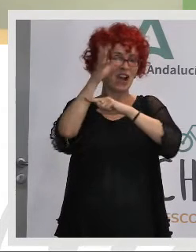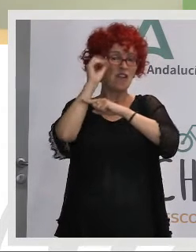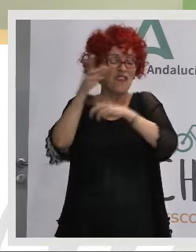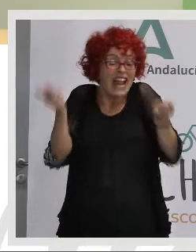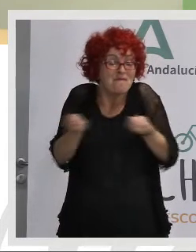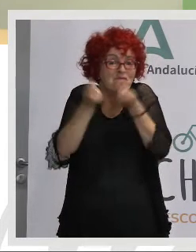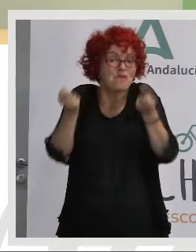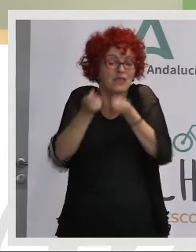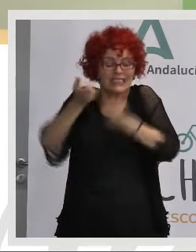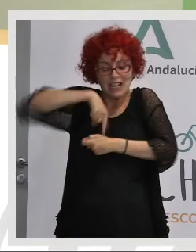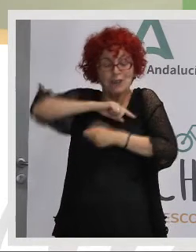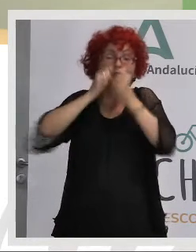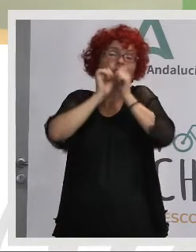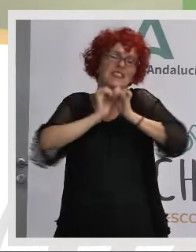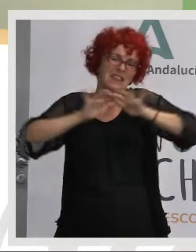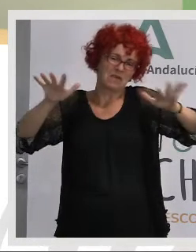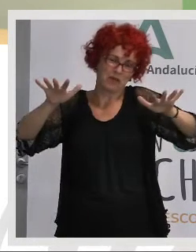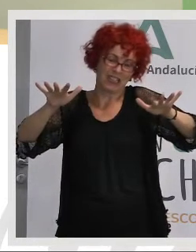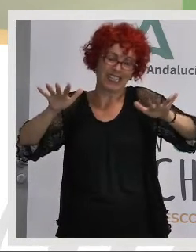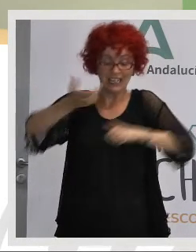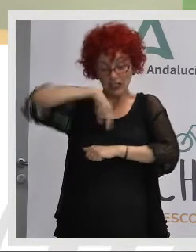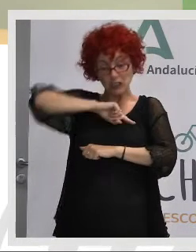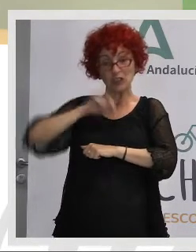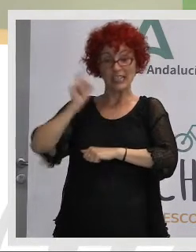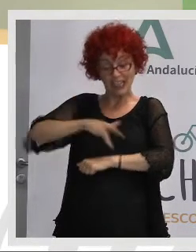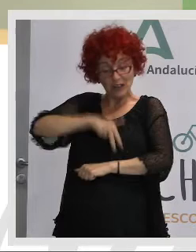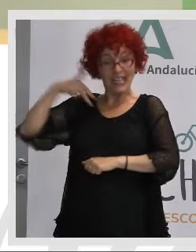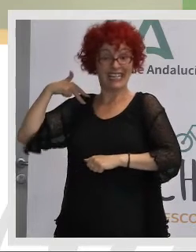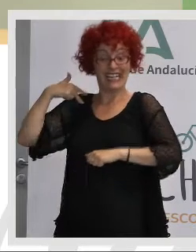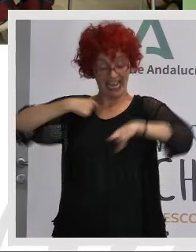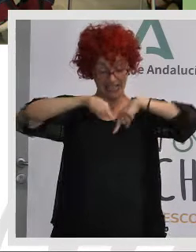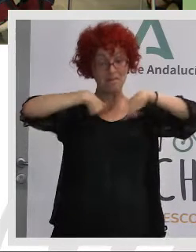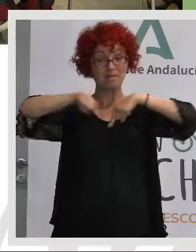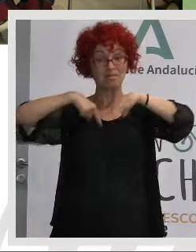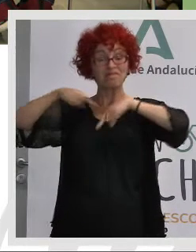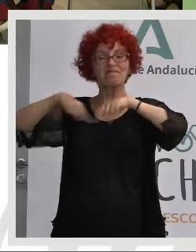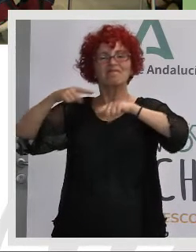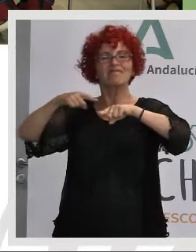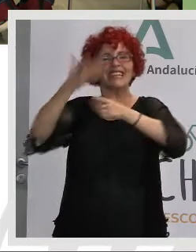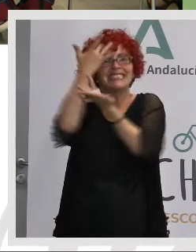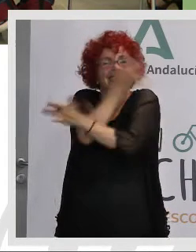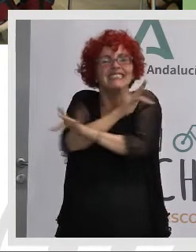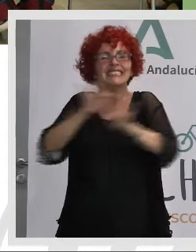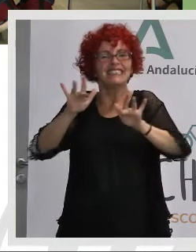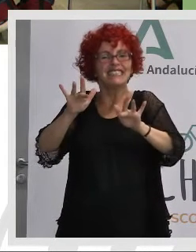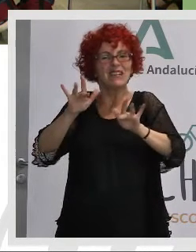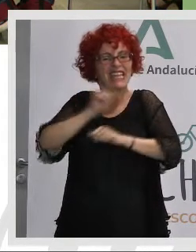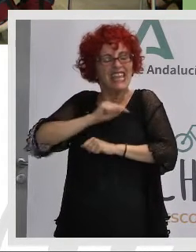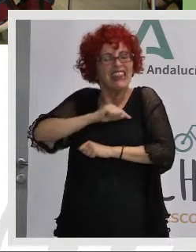viceconsejero, delegada, todo el equipo de la Dirección General de Movilidad, de una campaña que es de sensibilización, que